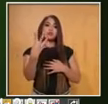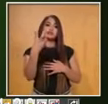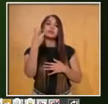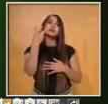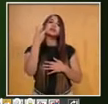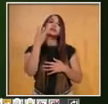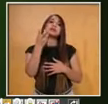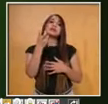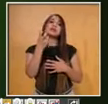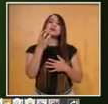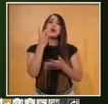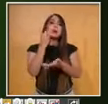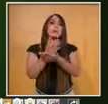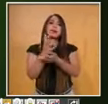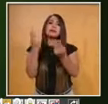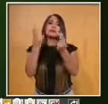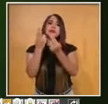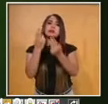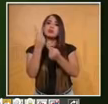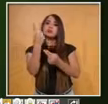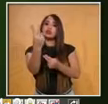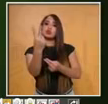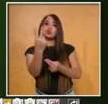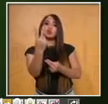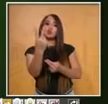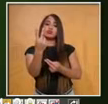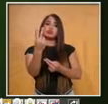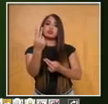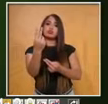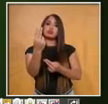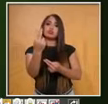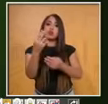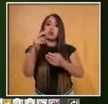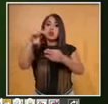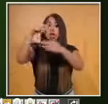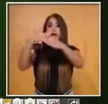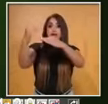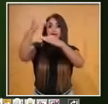tomamos 2, por lo tanto nuestro numerador será